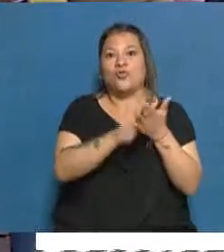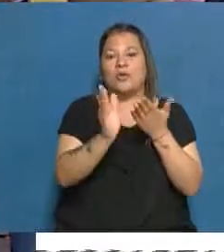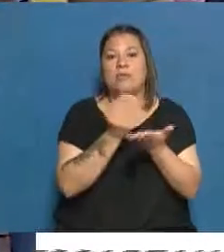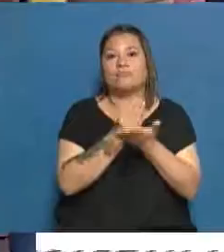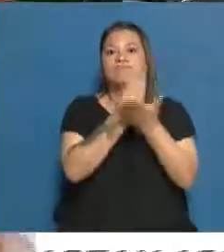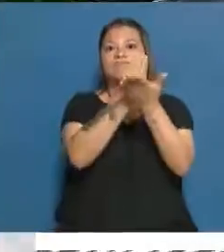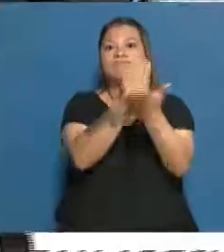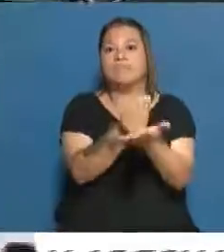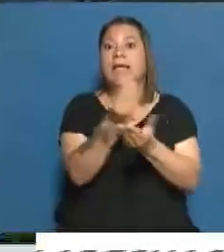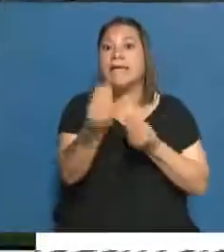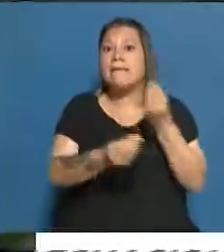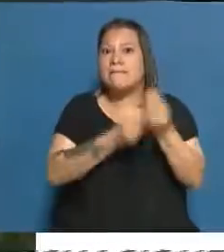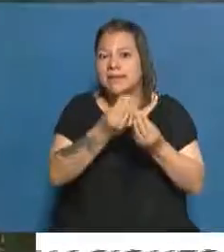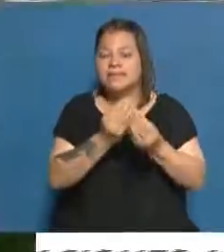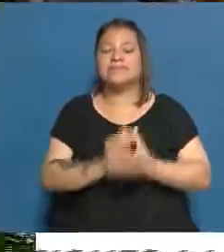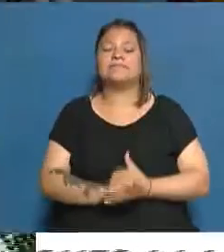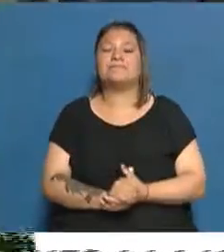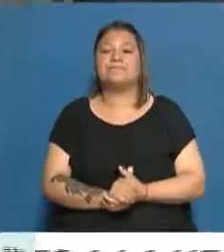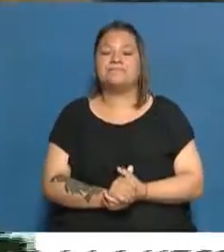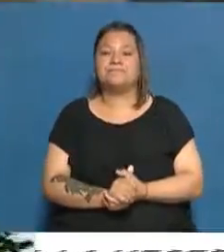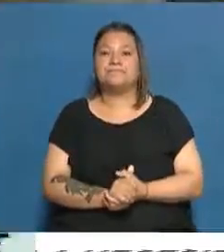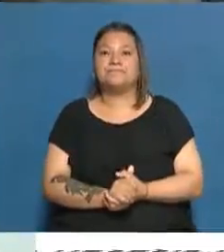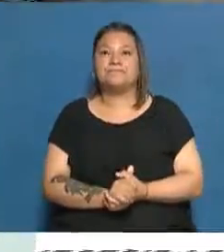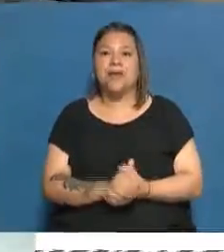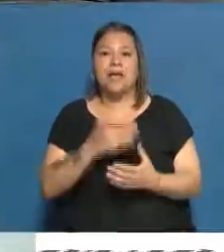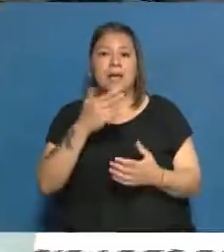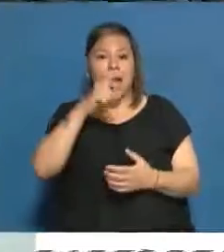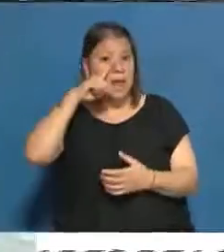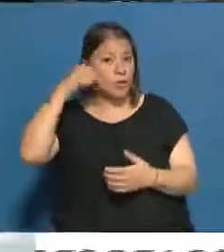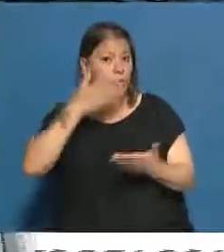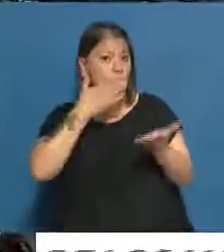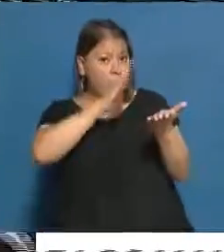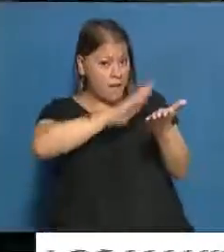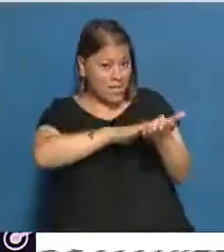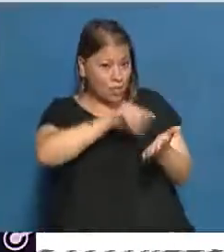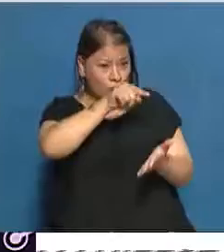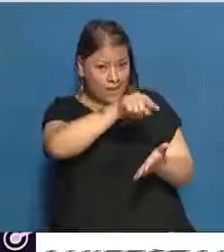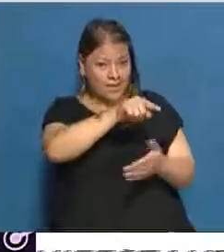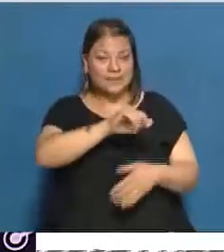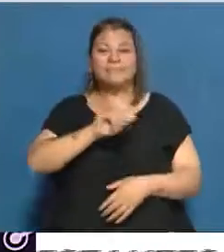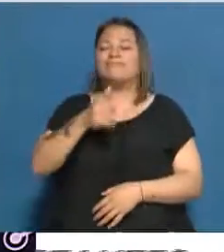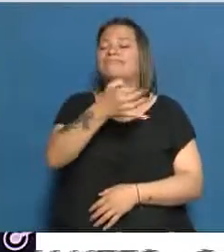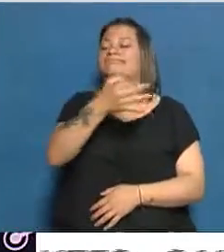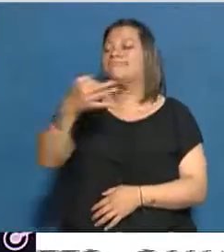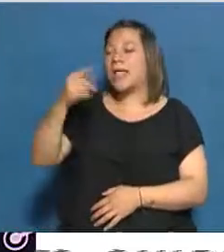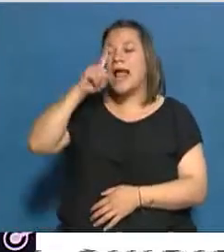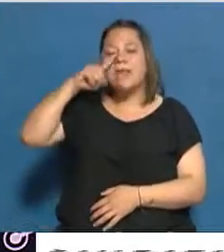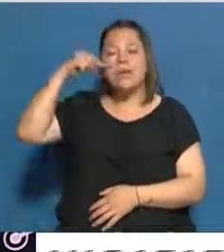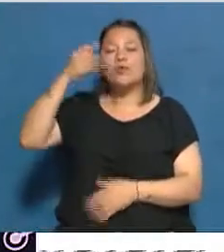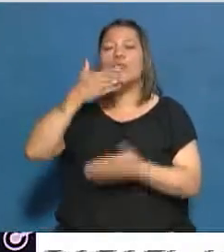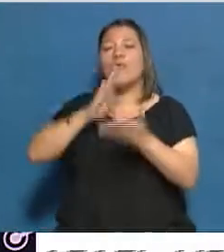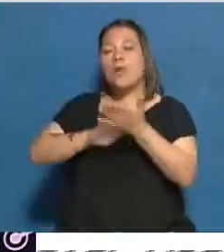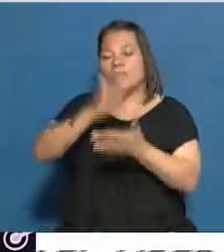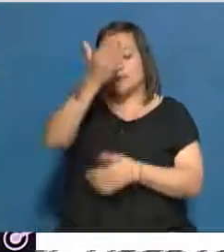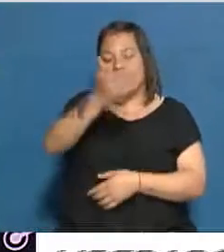la asunción del flamante ministro, ¿no? Que le tomó juramento a Alberto Fernández. En Alberto Fernández, exactamente, Laura, le tomó juramento a